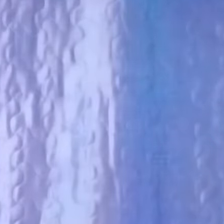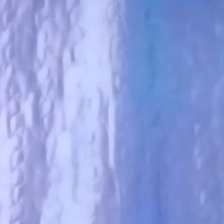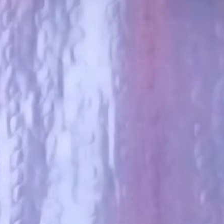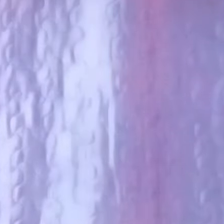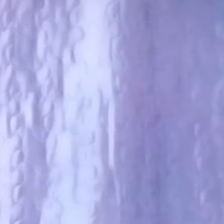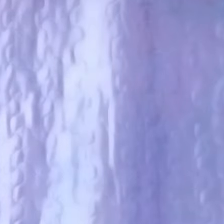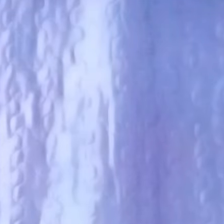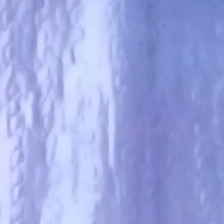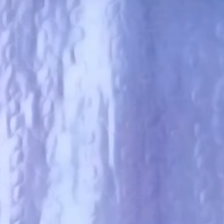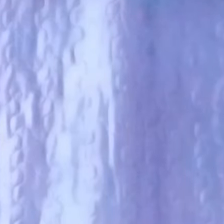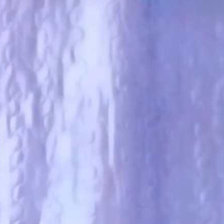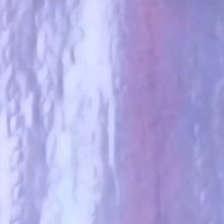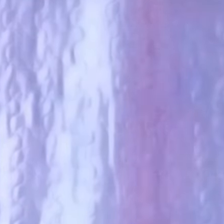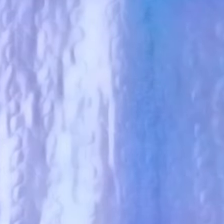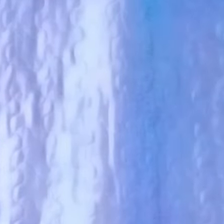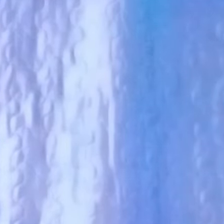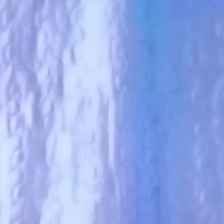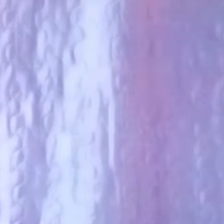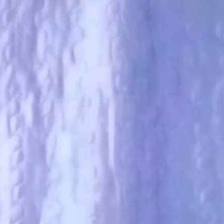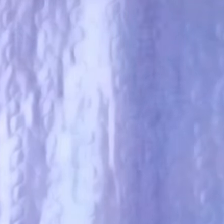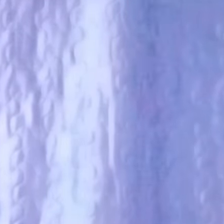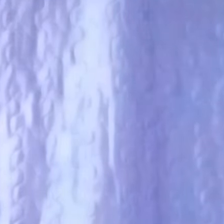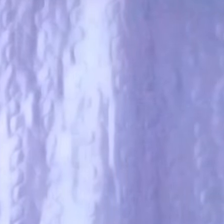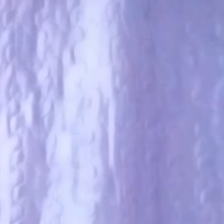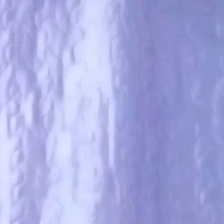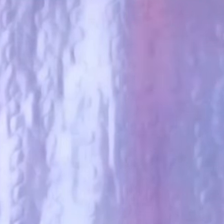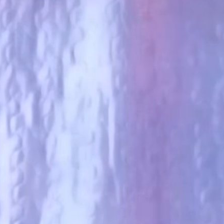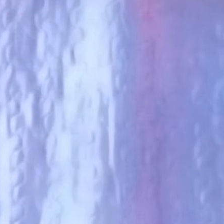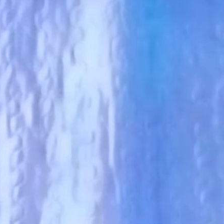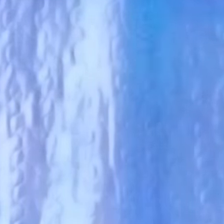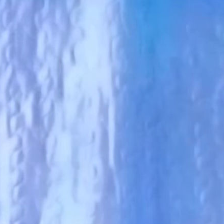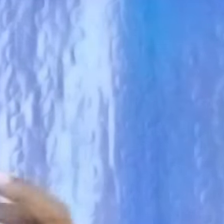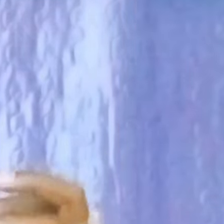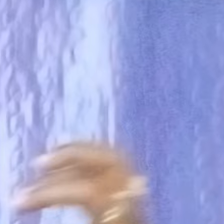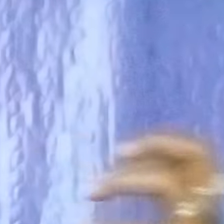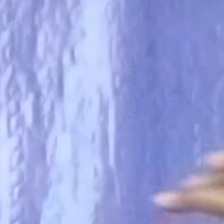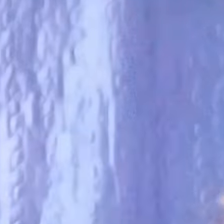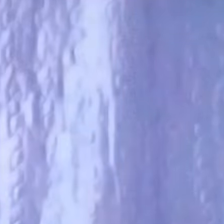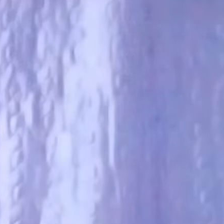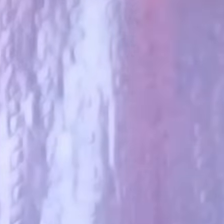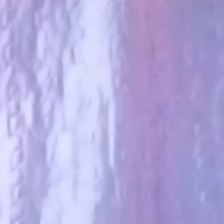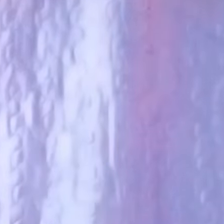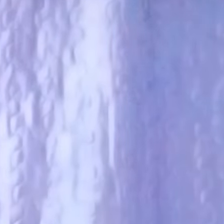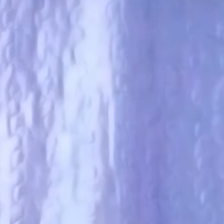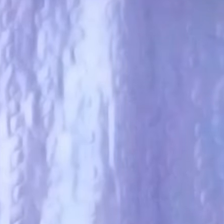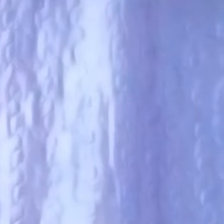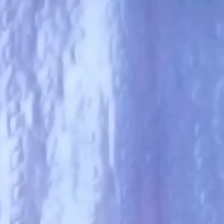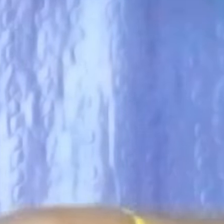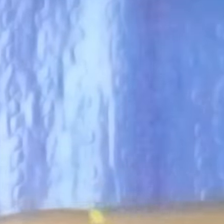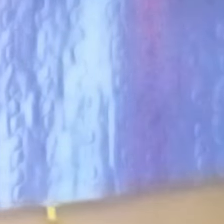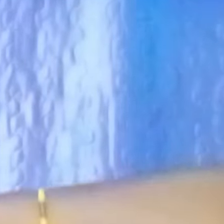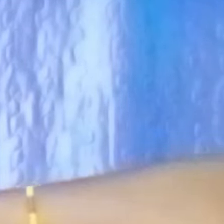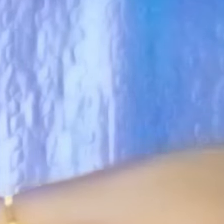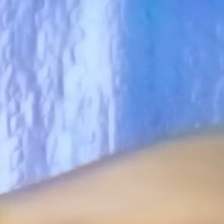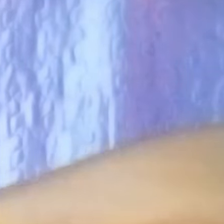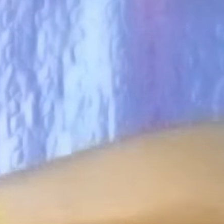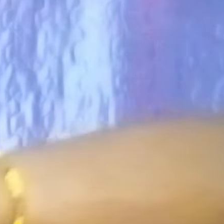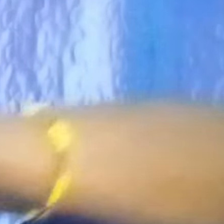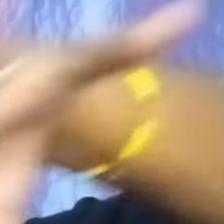¿Qué decirle del verde, de las montañas, del sitio como tal, la locación, donde